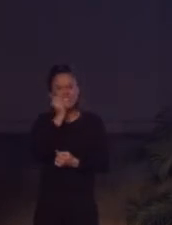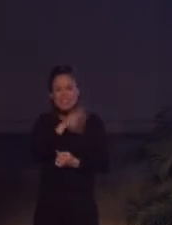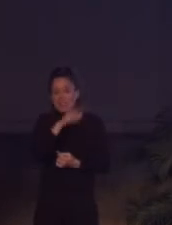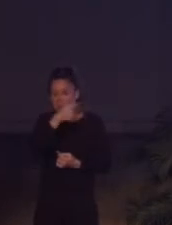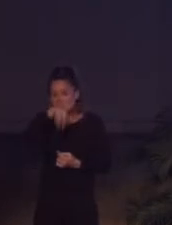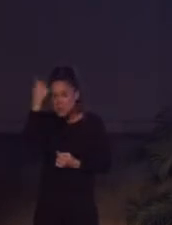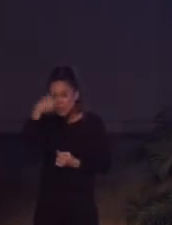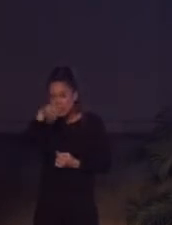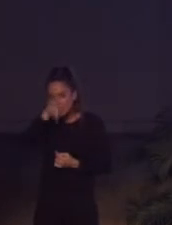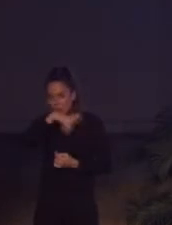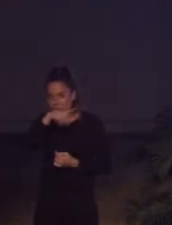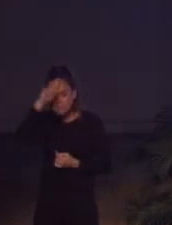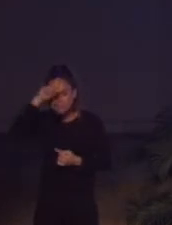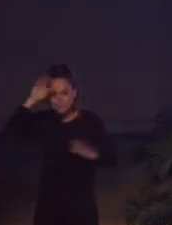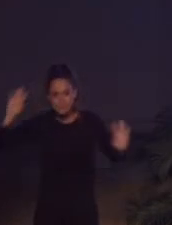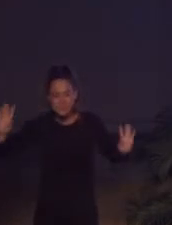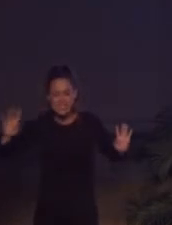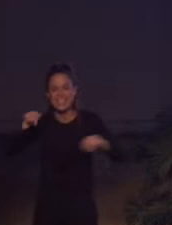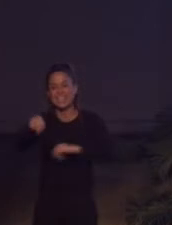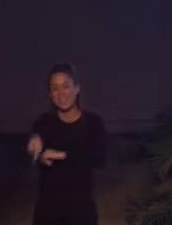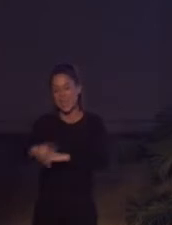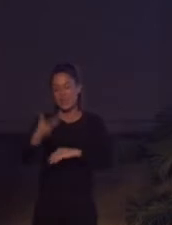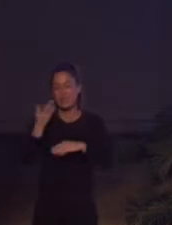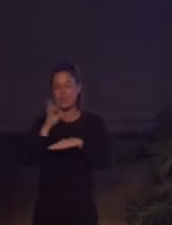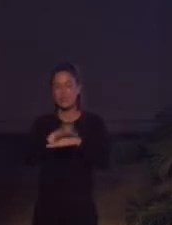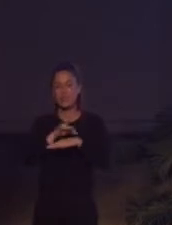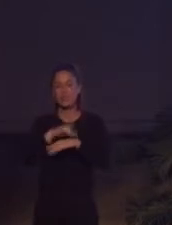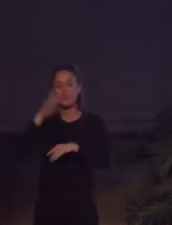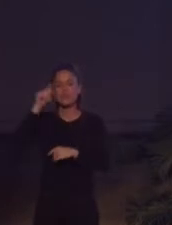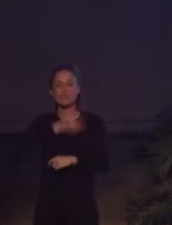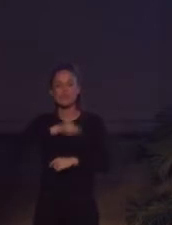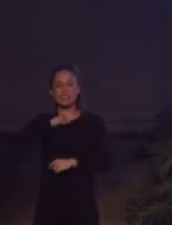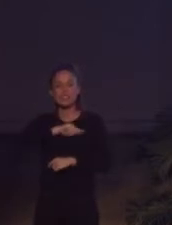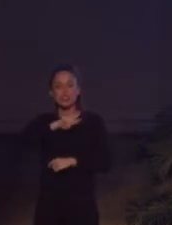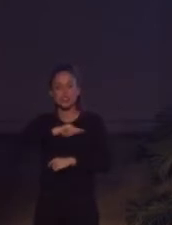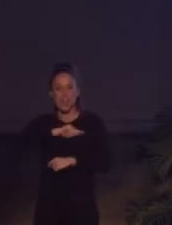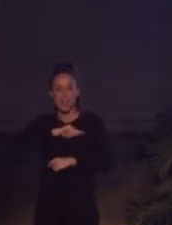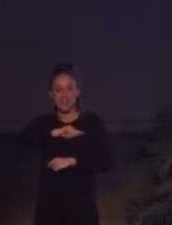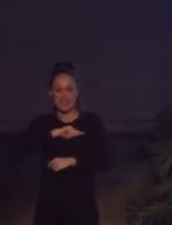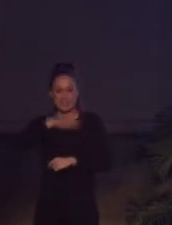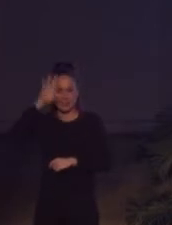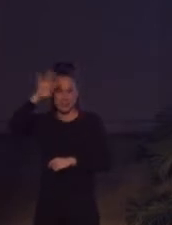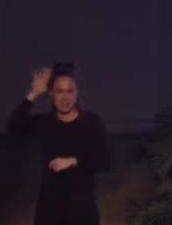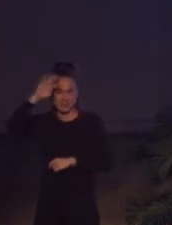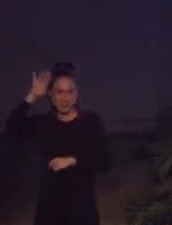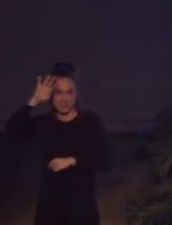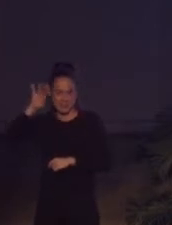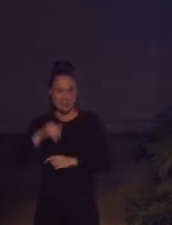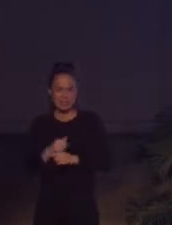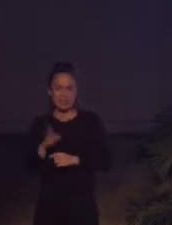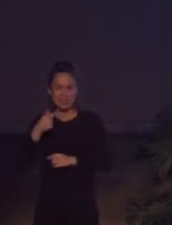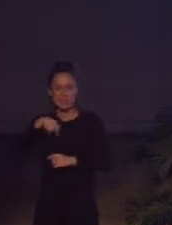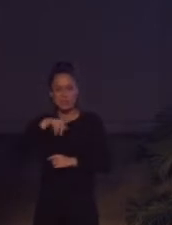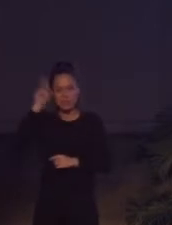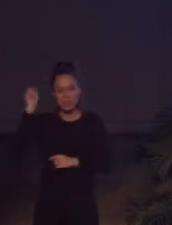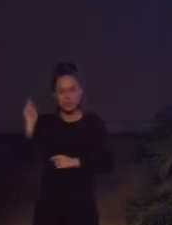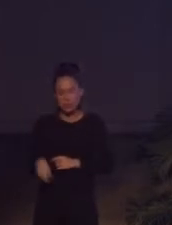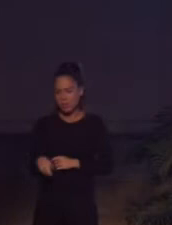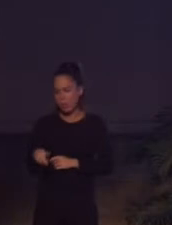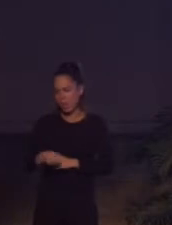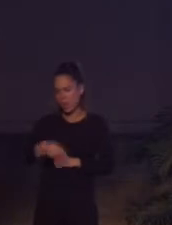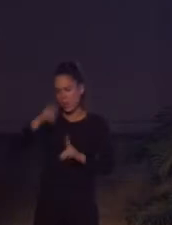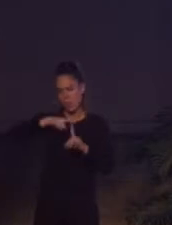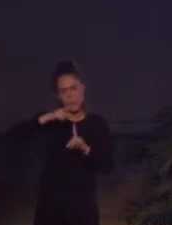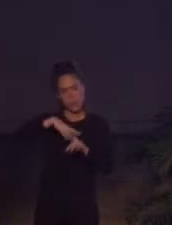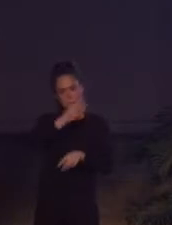es doctora en filosofía ética, y además es un referente en todo el ámbito del Estado español,